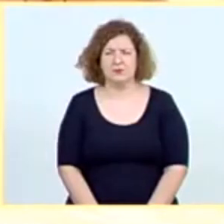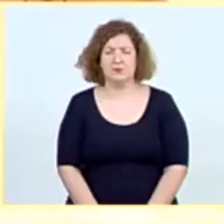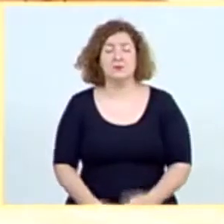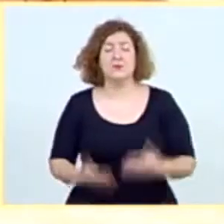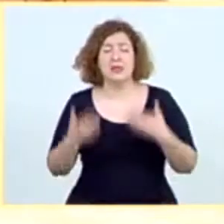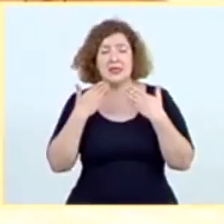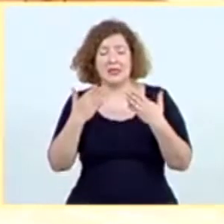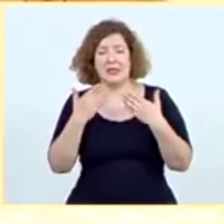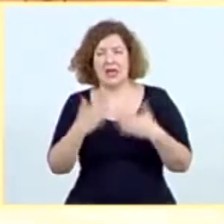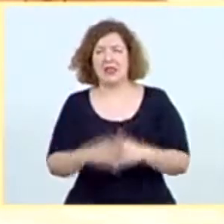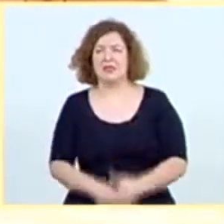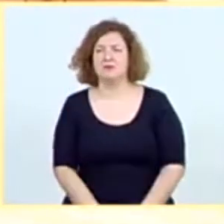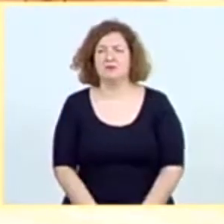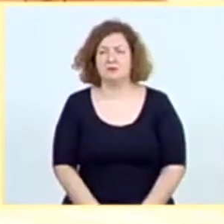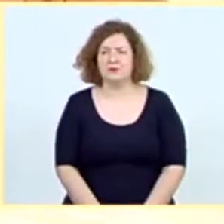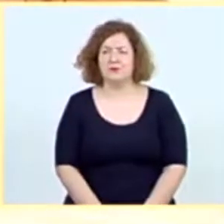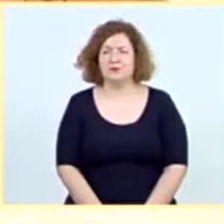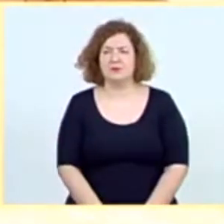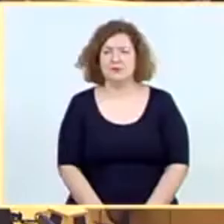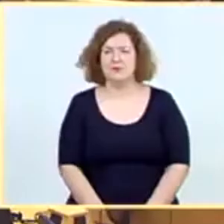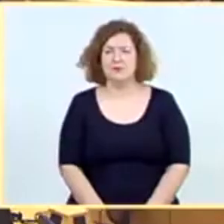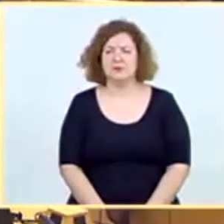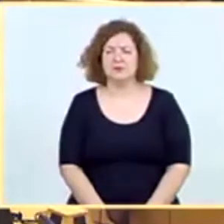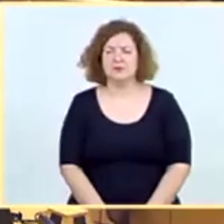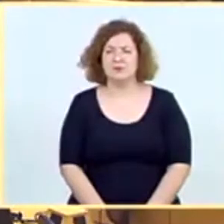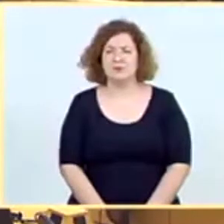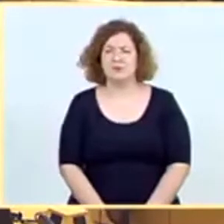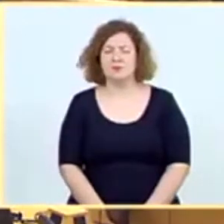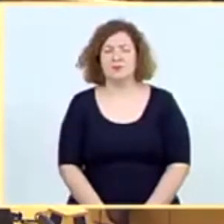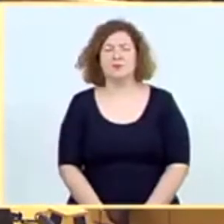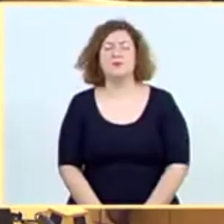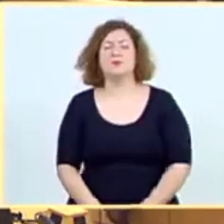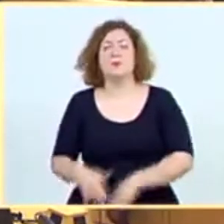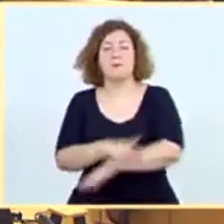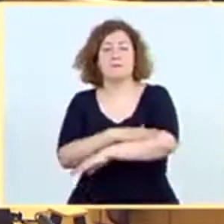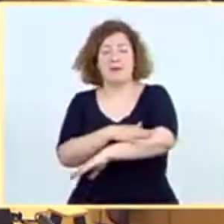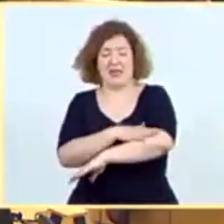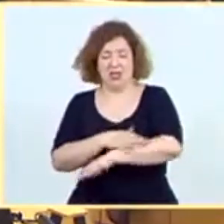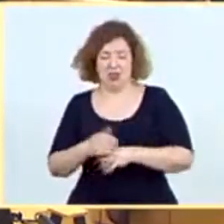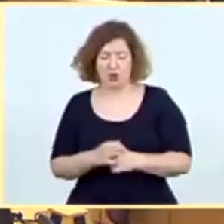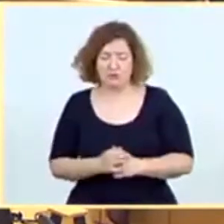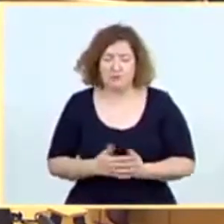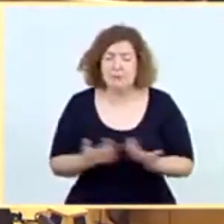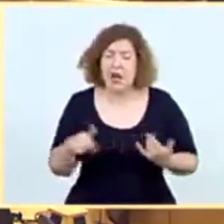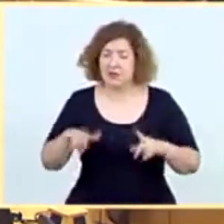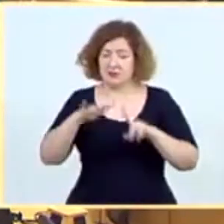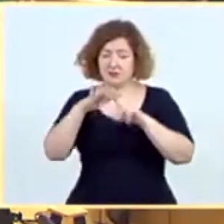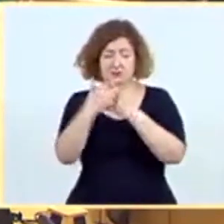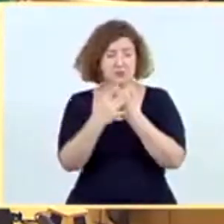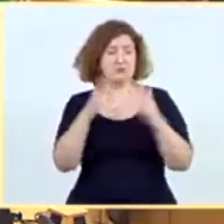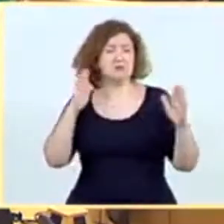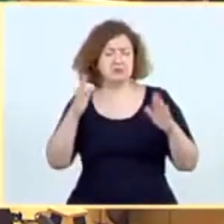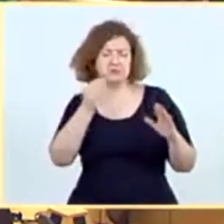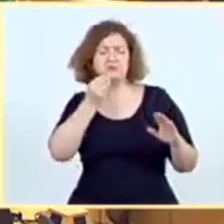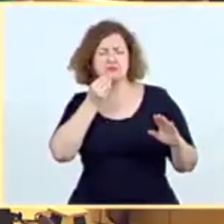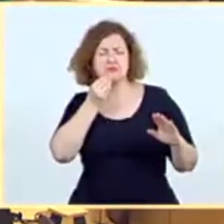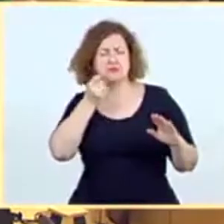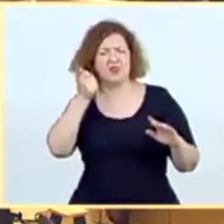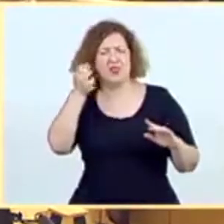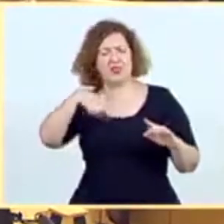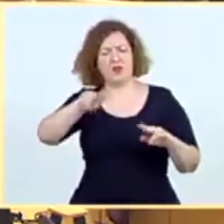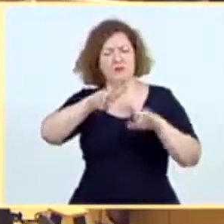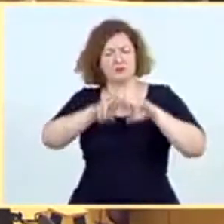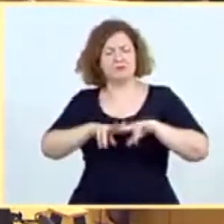Gracias, señora presidenta. Buenas tardes, señorías. Señor ministro, ahora sí resulta un buen momento para hacer una valoración de lo